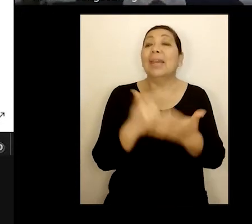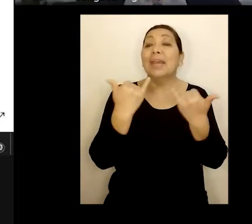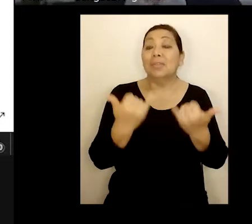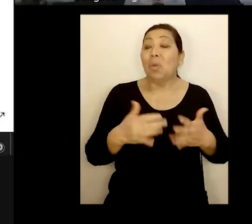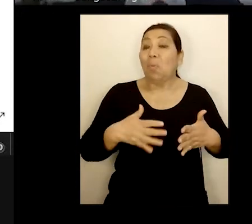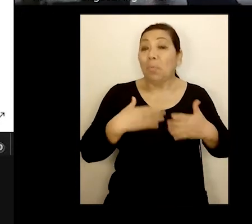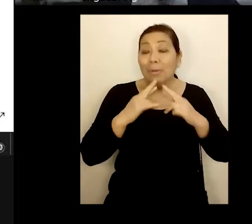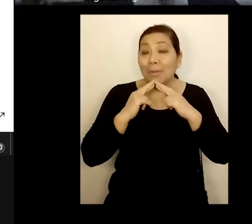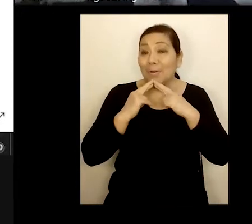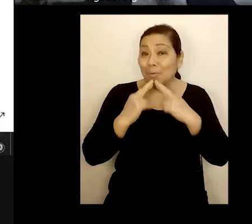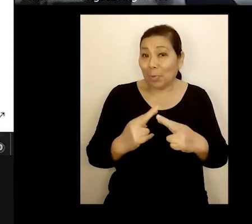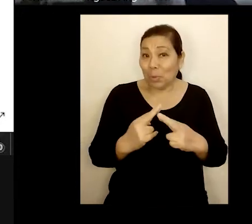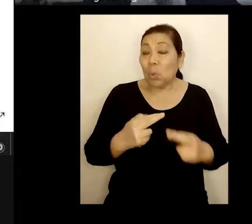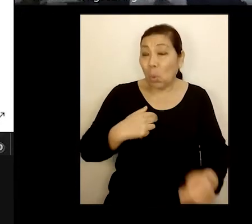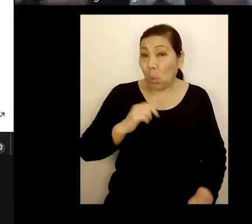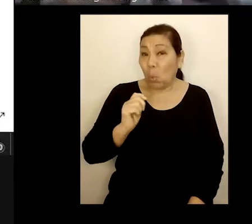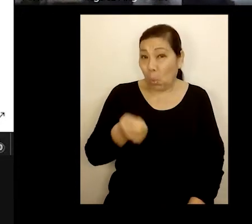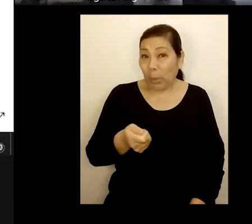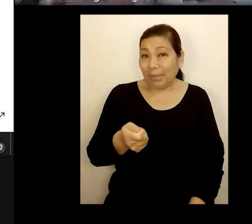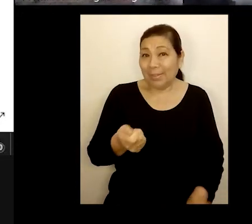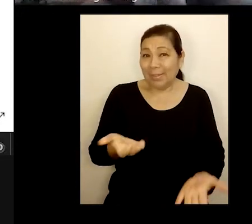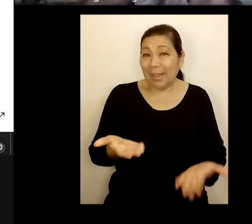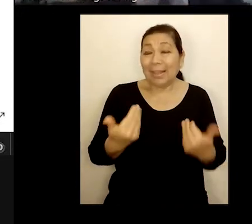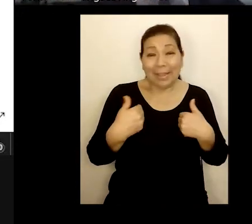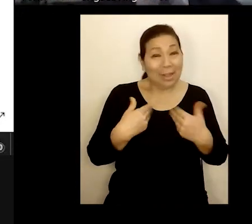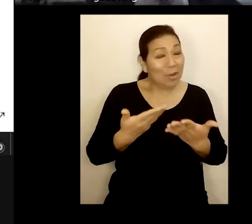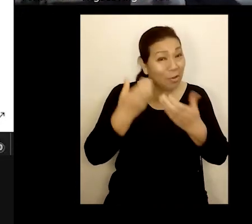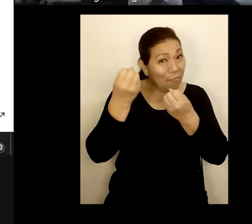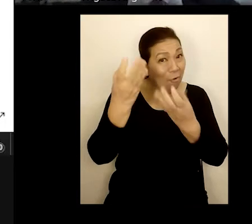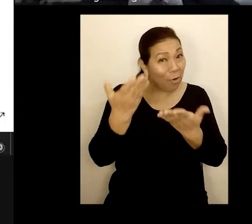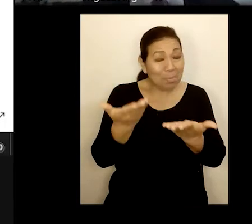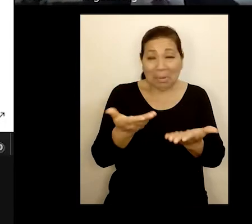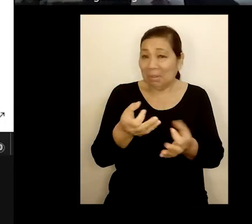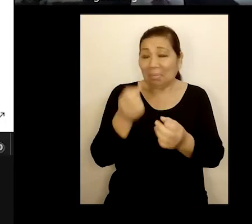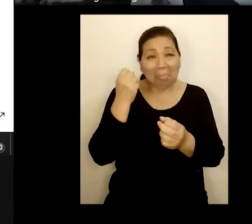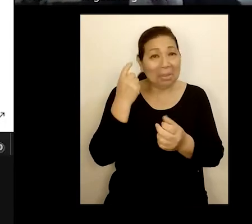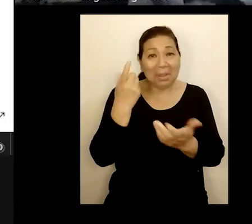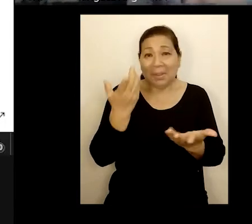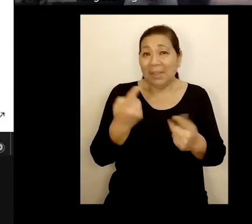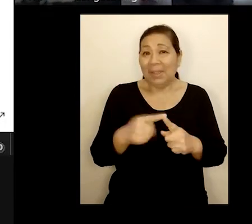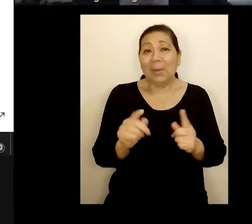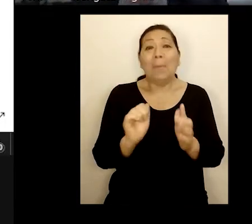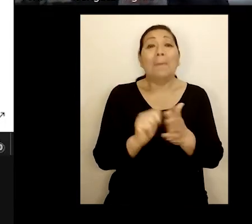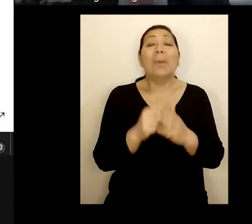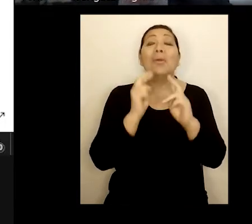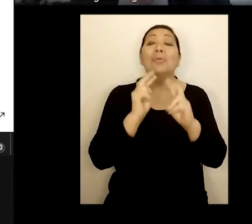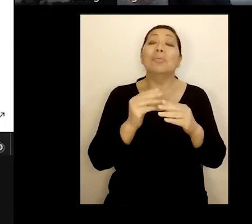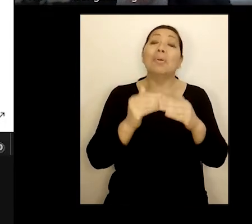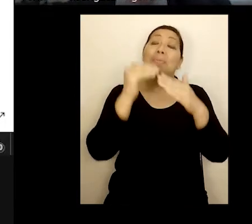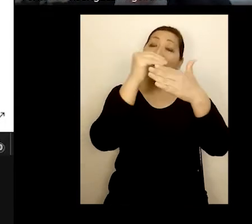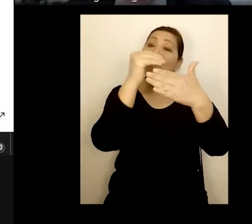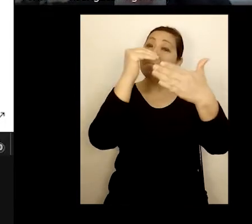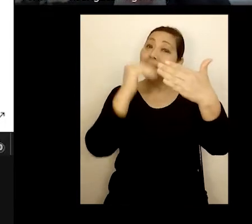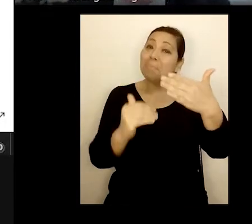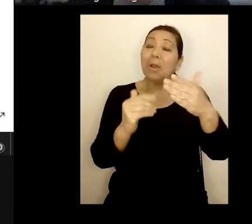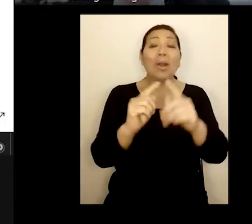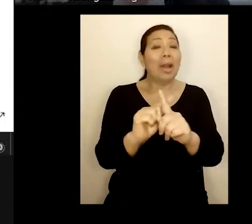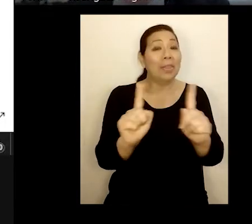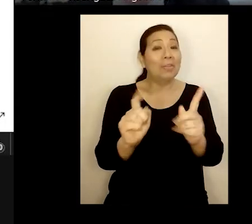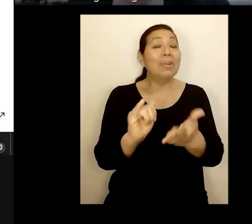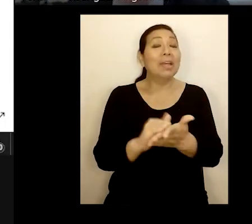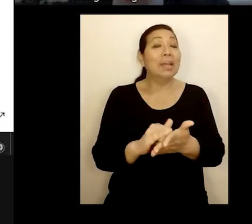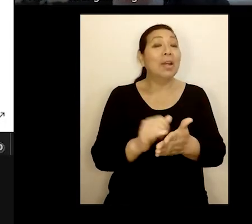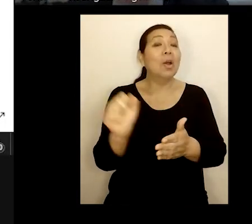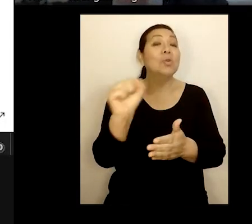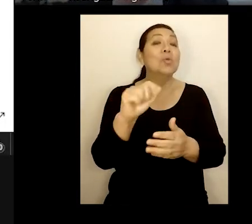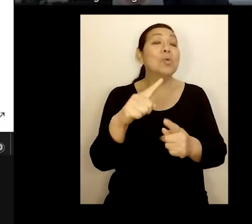lo puede resolver un juez sin tener un informe independiente. Y si vemos más abajo, entonces la diferencia a la que se